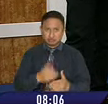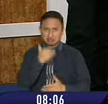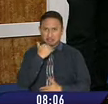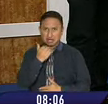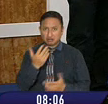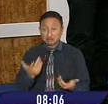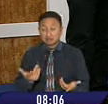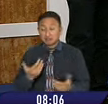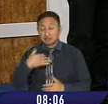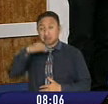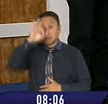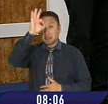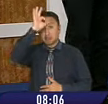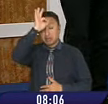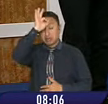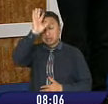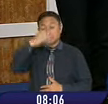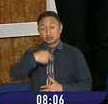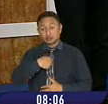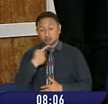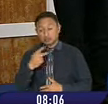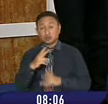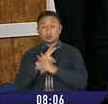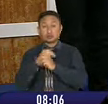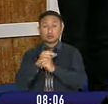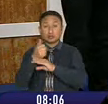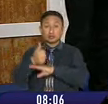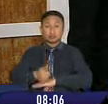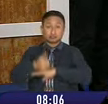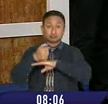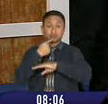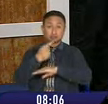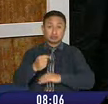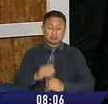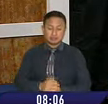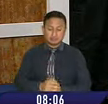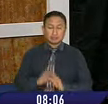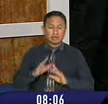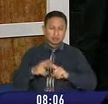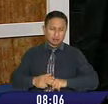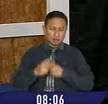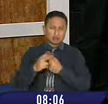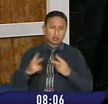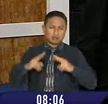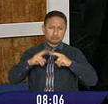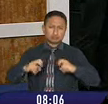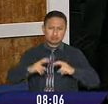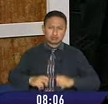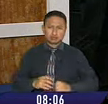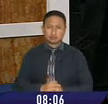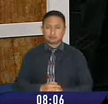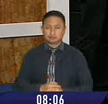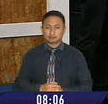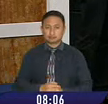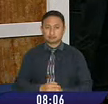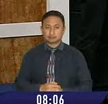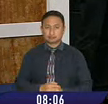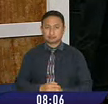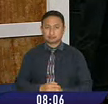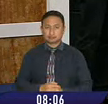iniciarían acciones administrativas. Yo ya vi por ahí un tuit del comandante que hablaba que pues iniciarán las acciones respectivas en este caso. Estaban